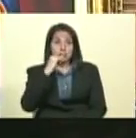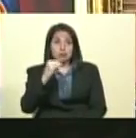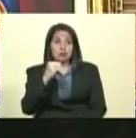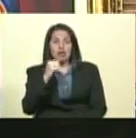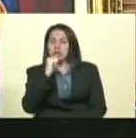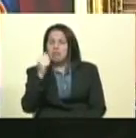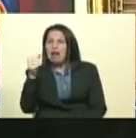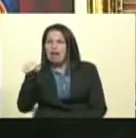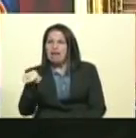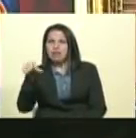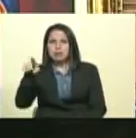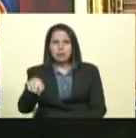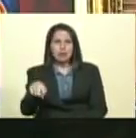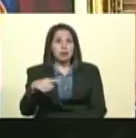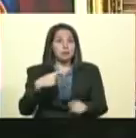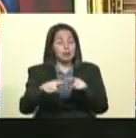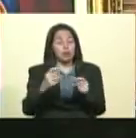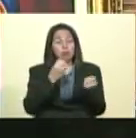mala también.